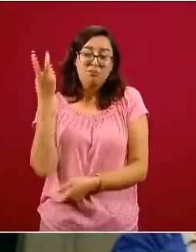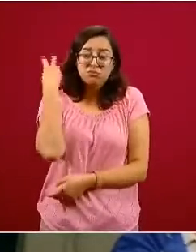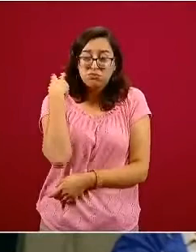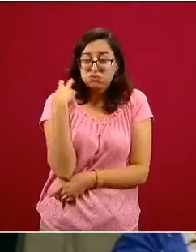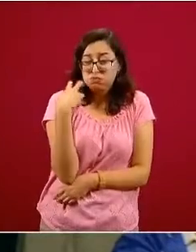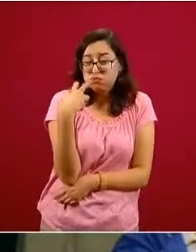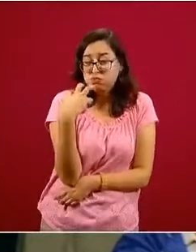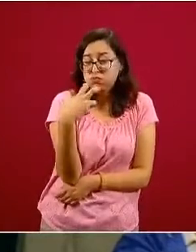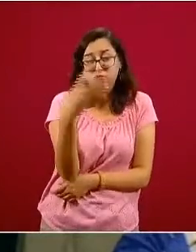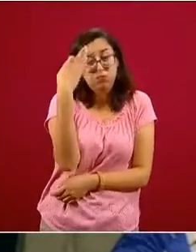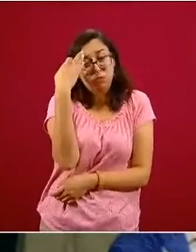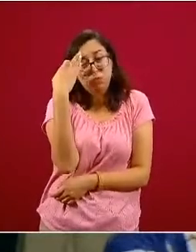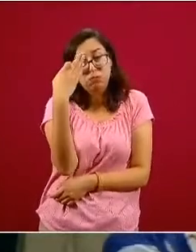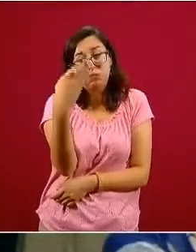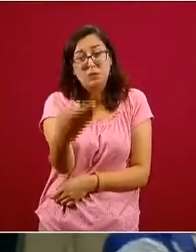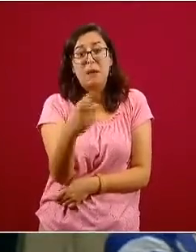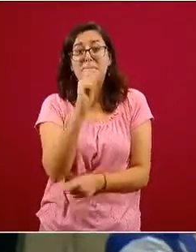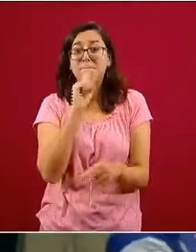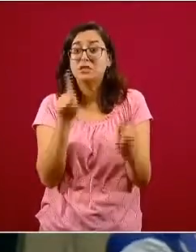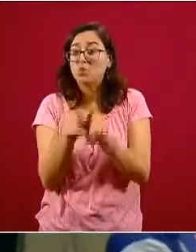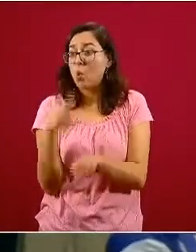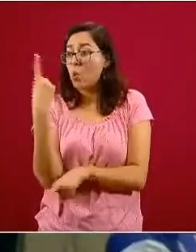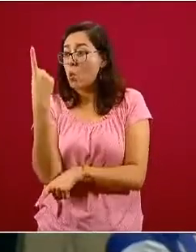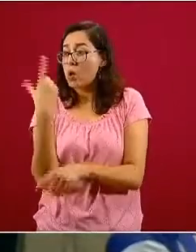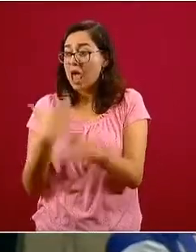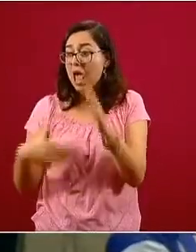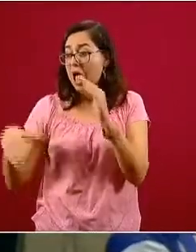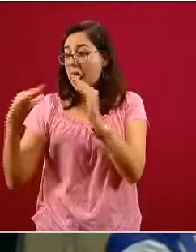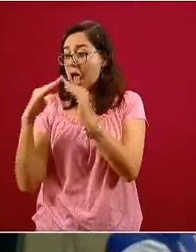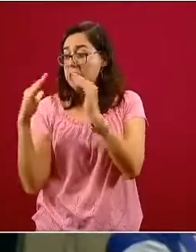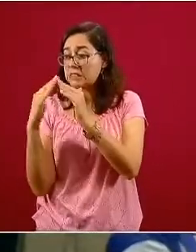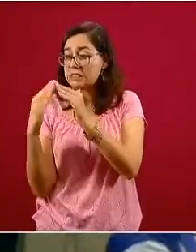altos, 7, 8 personas en una sola casa.